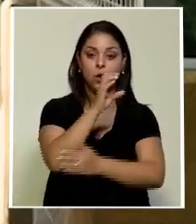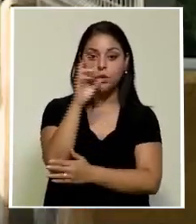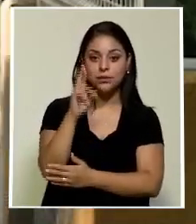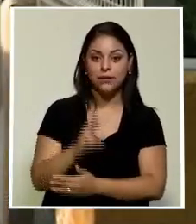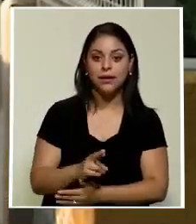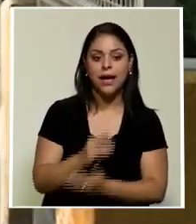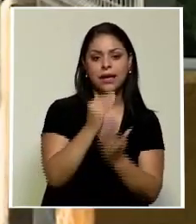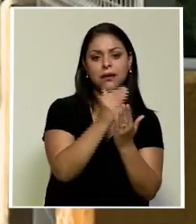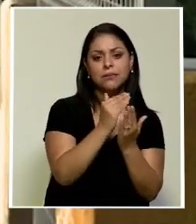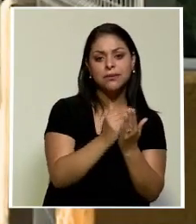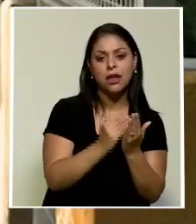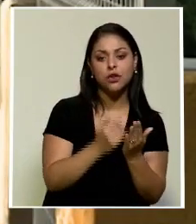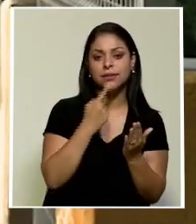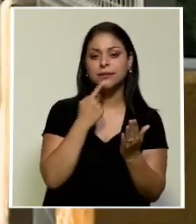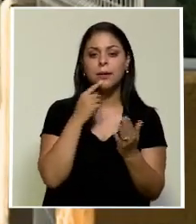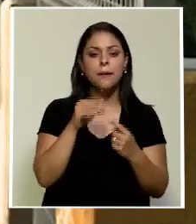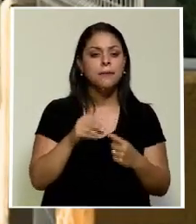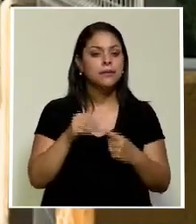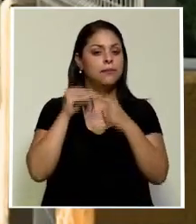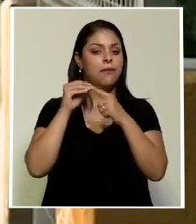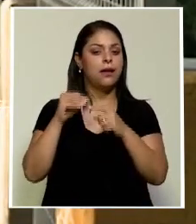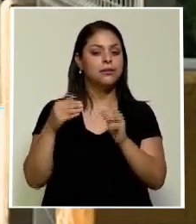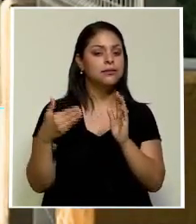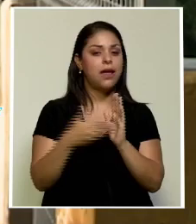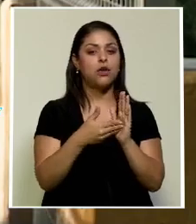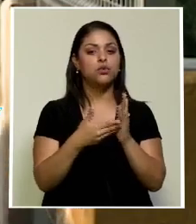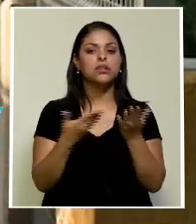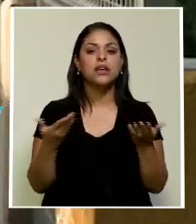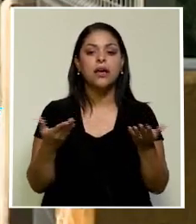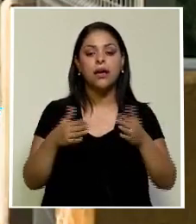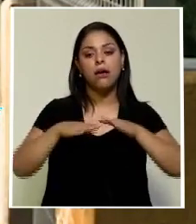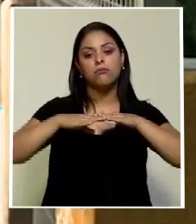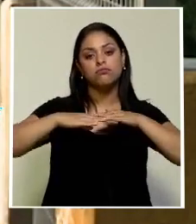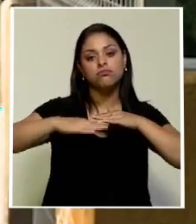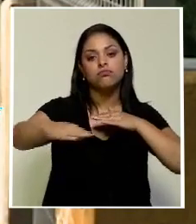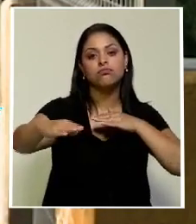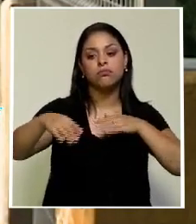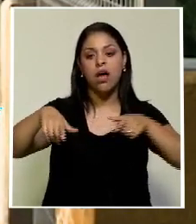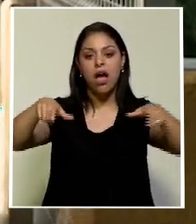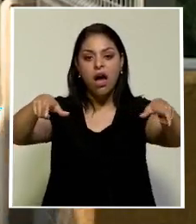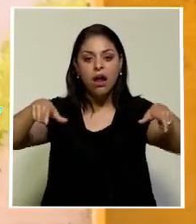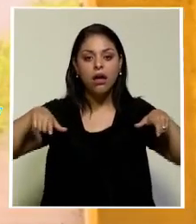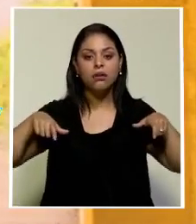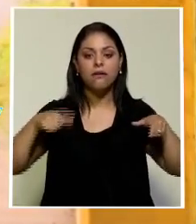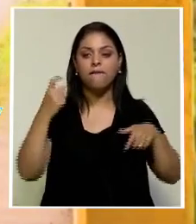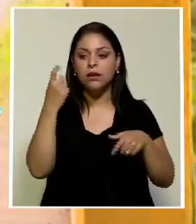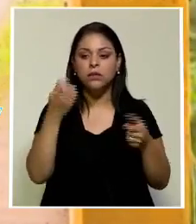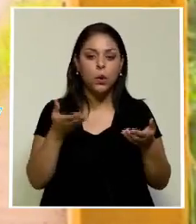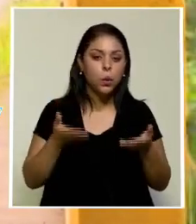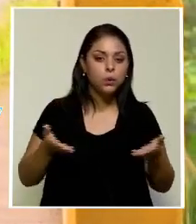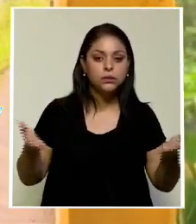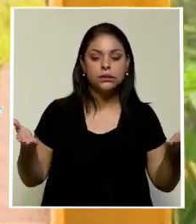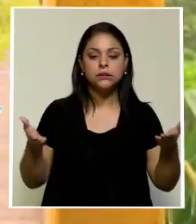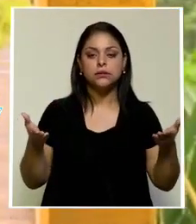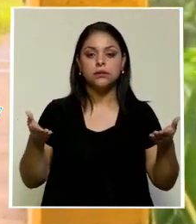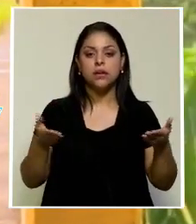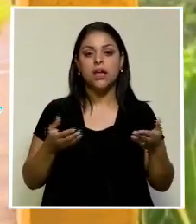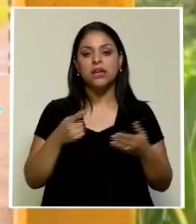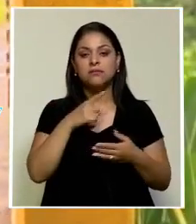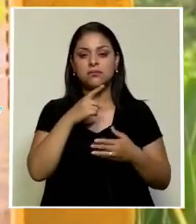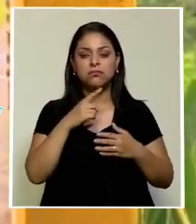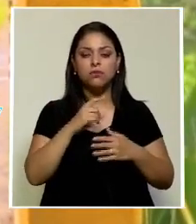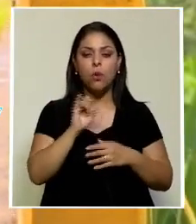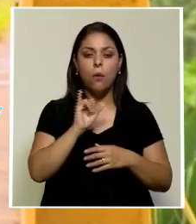inventario indica que los principales daños en puentes son de pavimento, barandas de acero con faltantes de elementos, deformación u